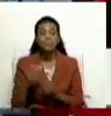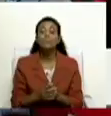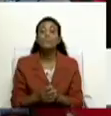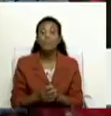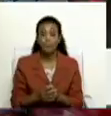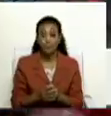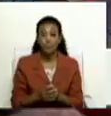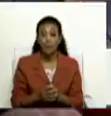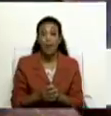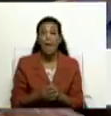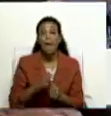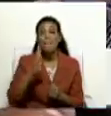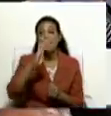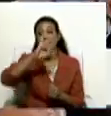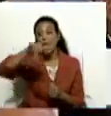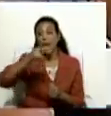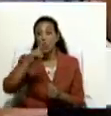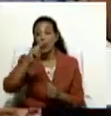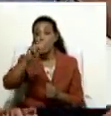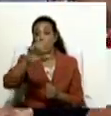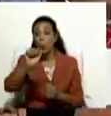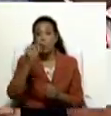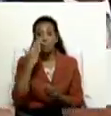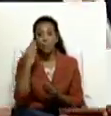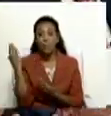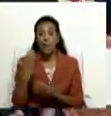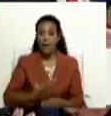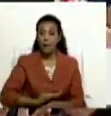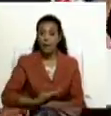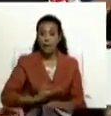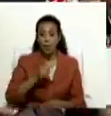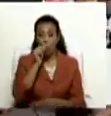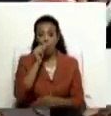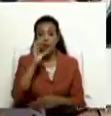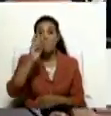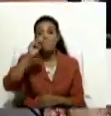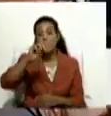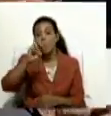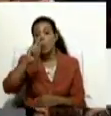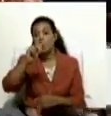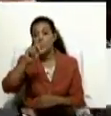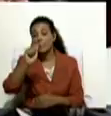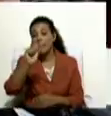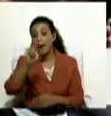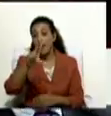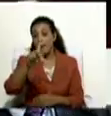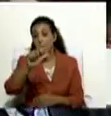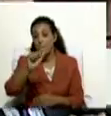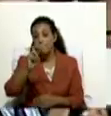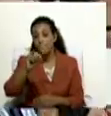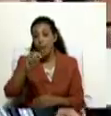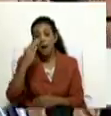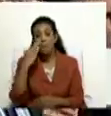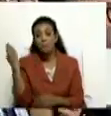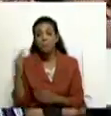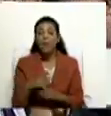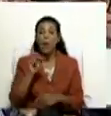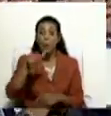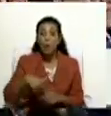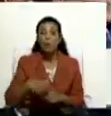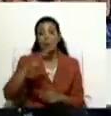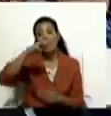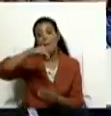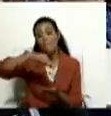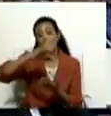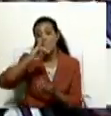de bejuma Lorenzo remedios al alcalde de montalbán José Alí Soto al alcalde de Miranda Eduardo